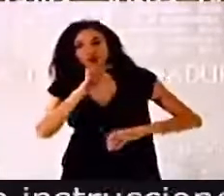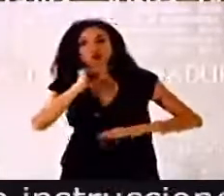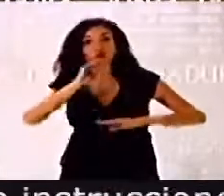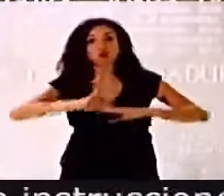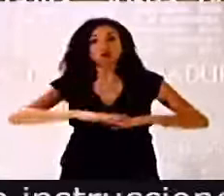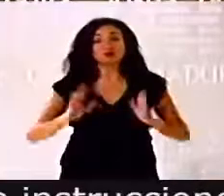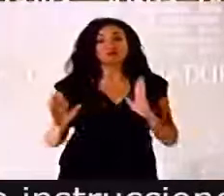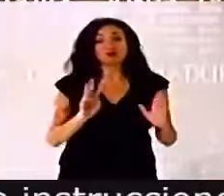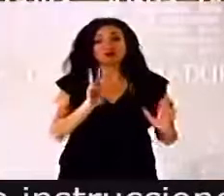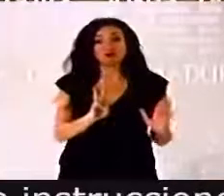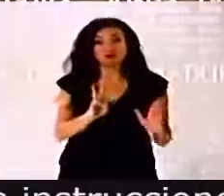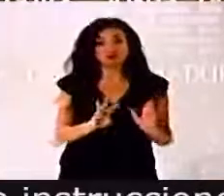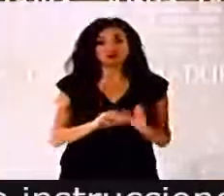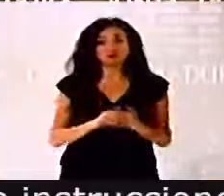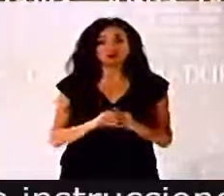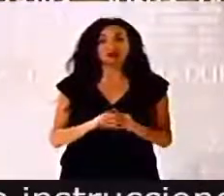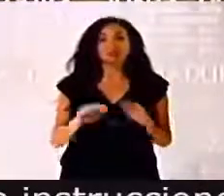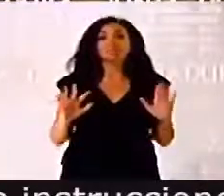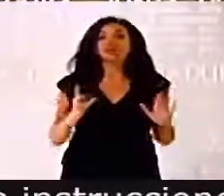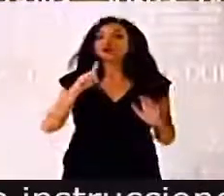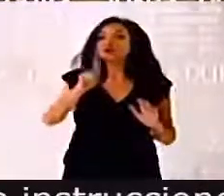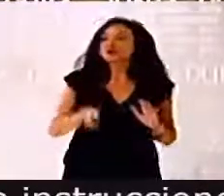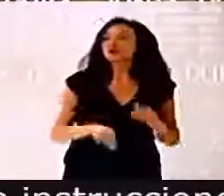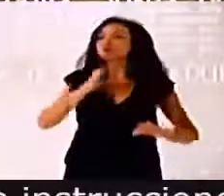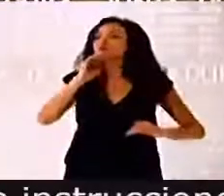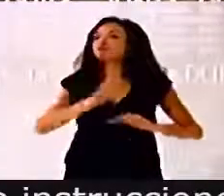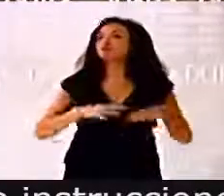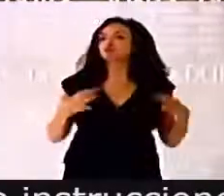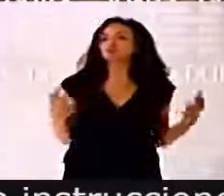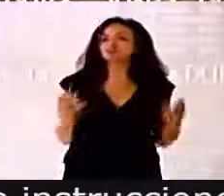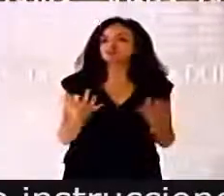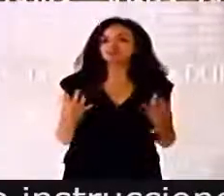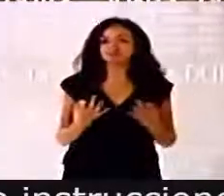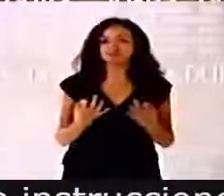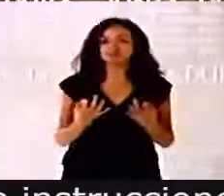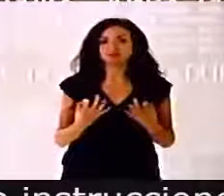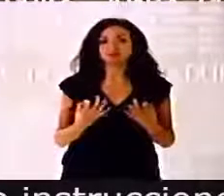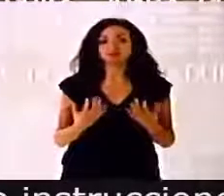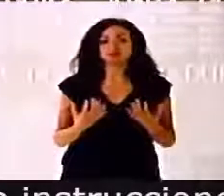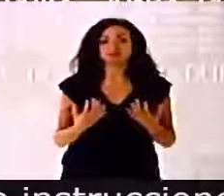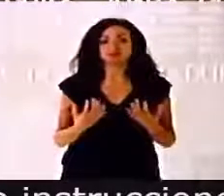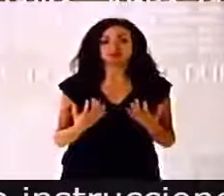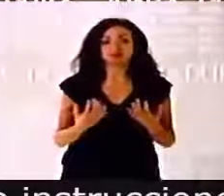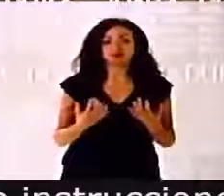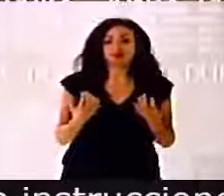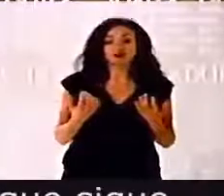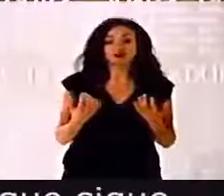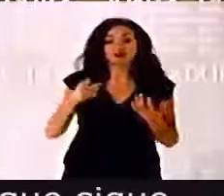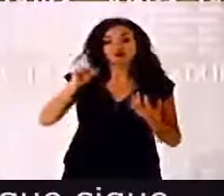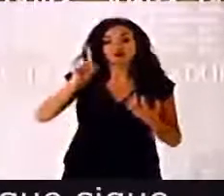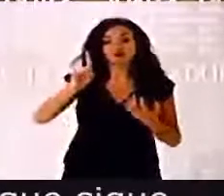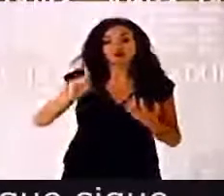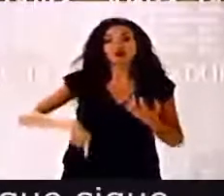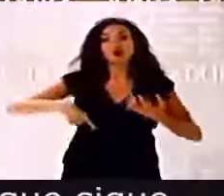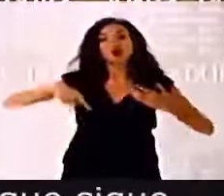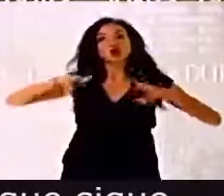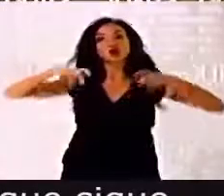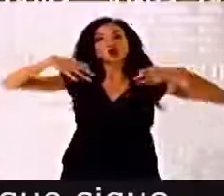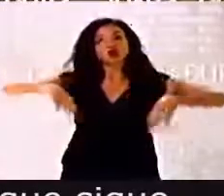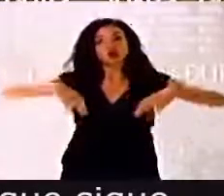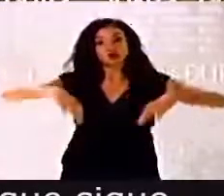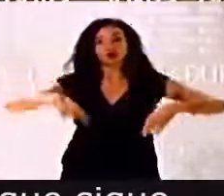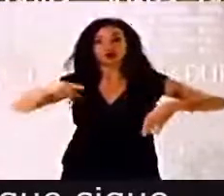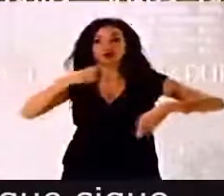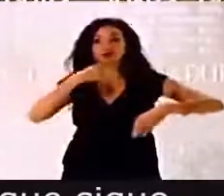3, en la que estamos ahora, pero para cumplir también lo que sigue vigente en la fase de nueva normalidad, que es lo que dice hoy el